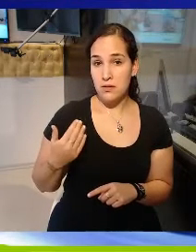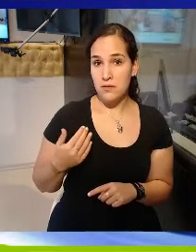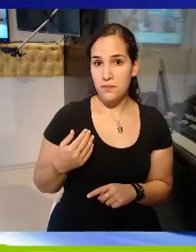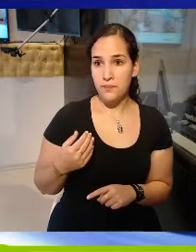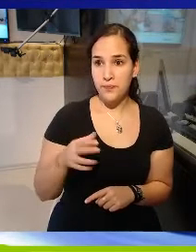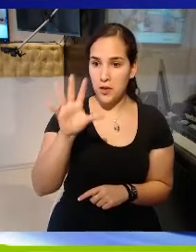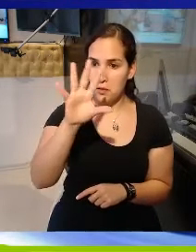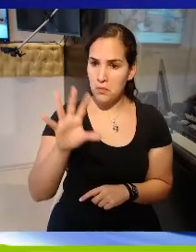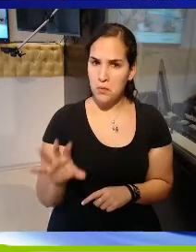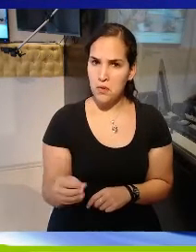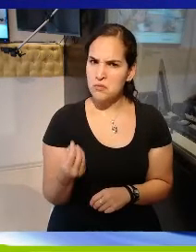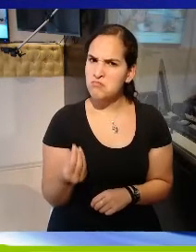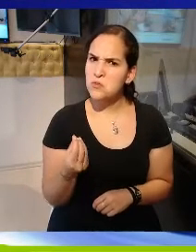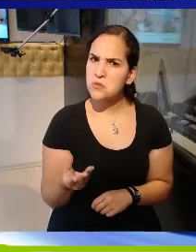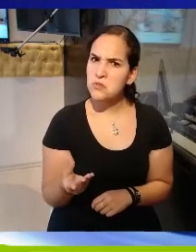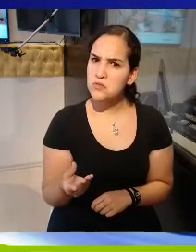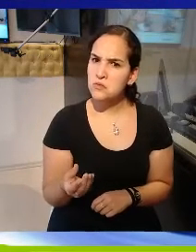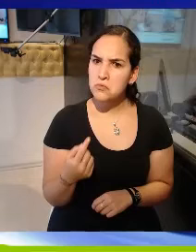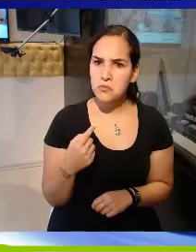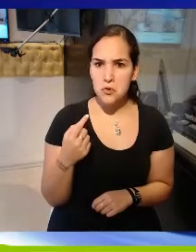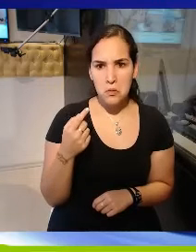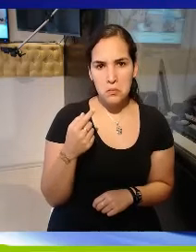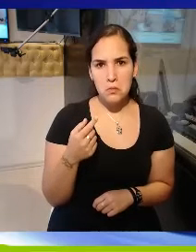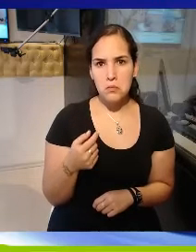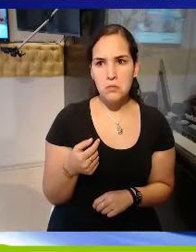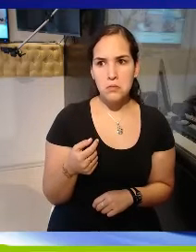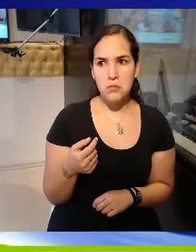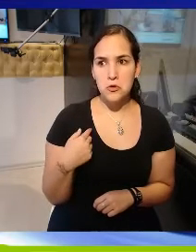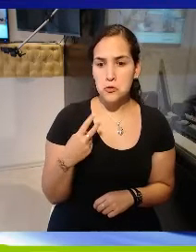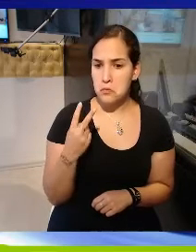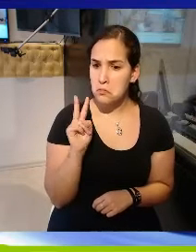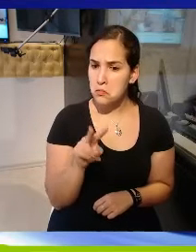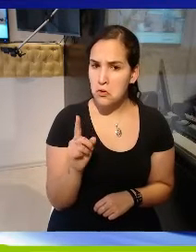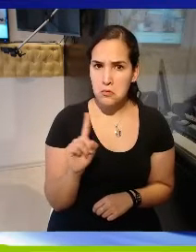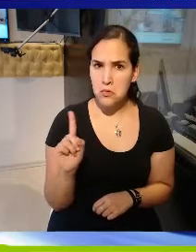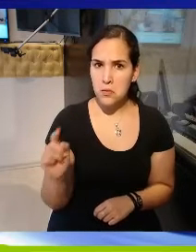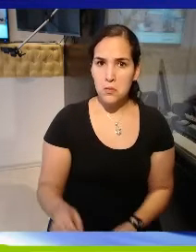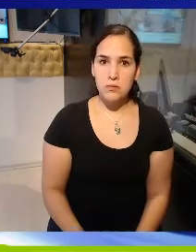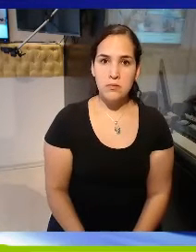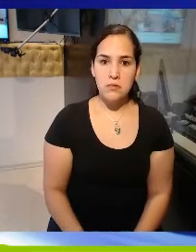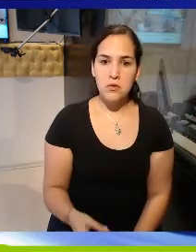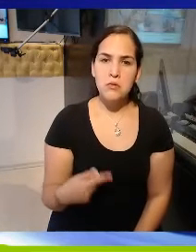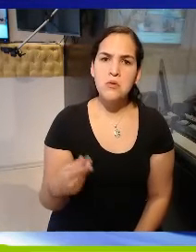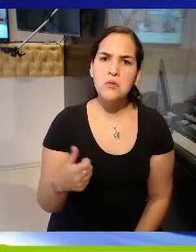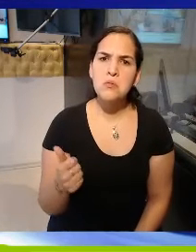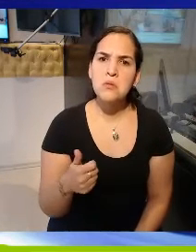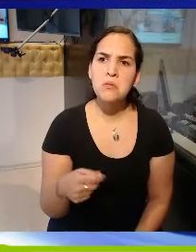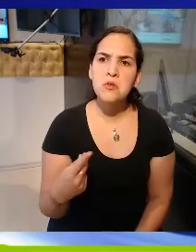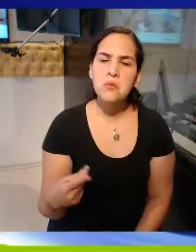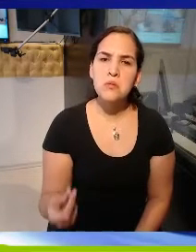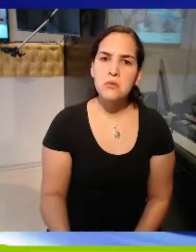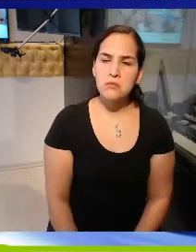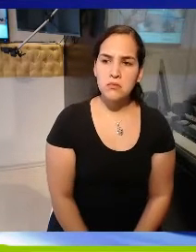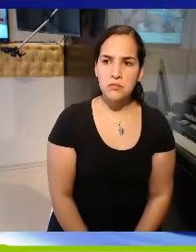Me averigua qué dato, porque yo te digo nada. Niño, no sé. ¿De dónde le parece?